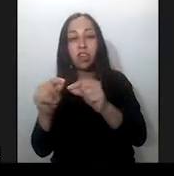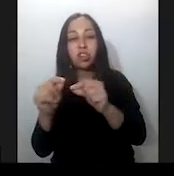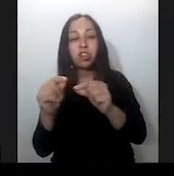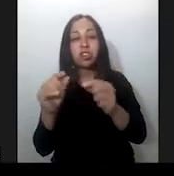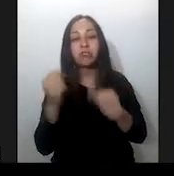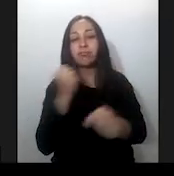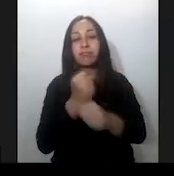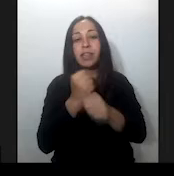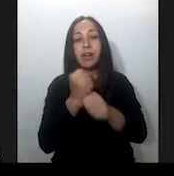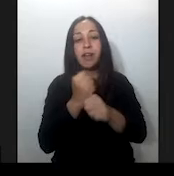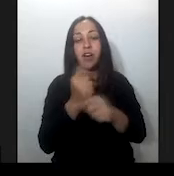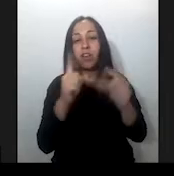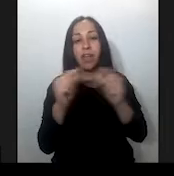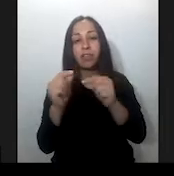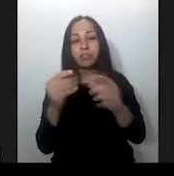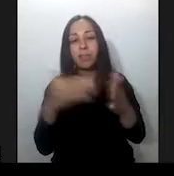estemos trabajando.